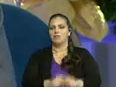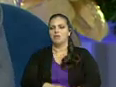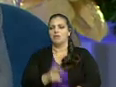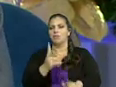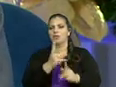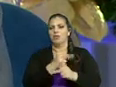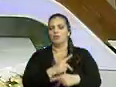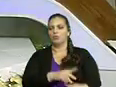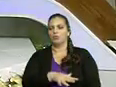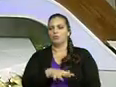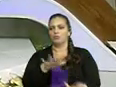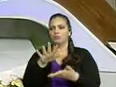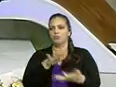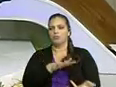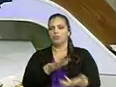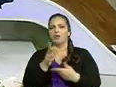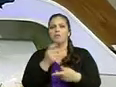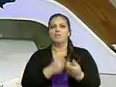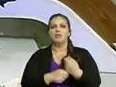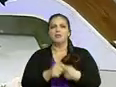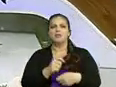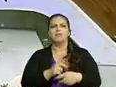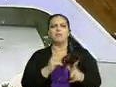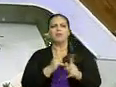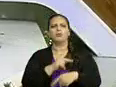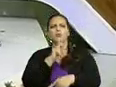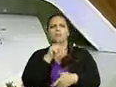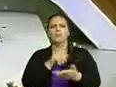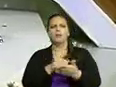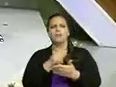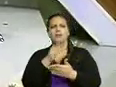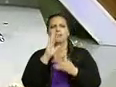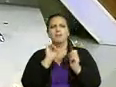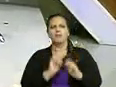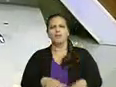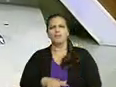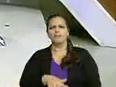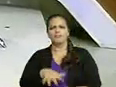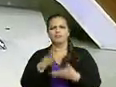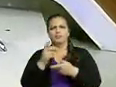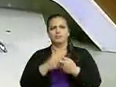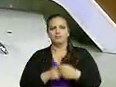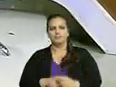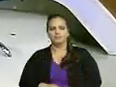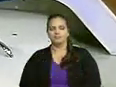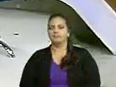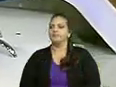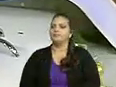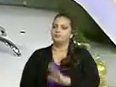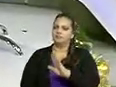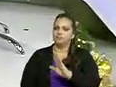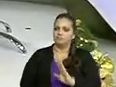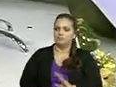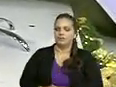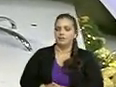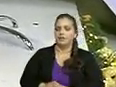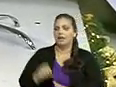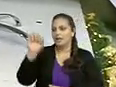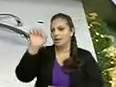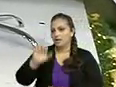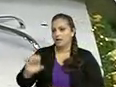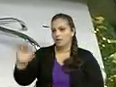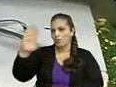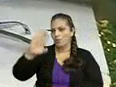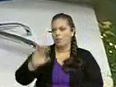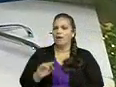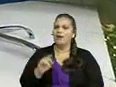productores ecuatorianos. Ministro, usted ha dicho Europa como uno de los destinos más importantes, sobre todo el banano ecuatoriano. Sin embargo, en materia de pesca,